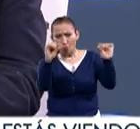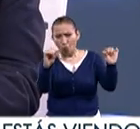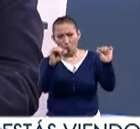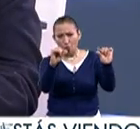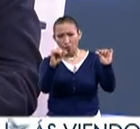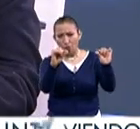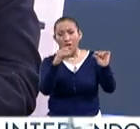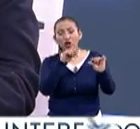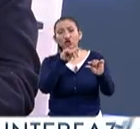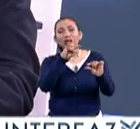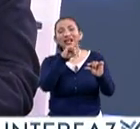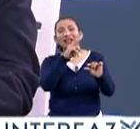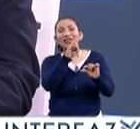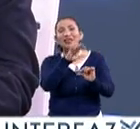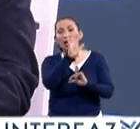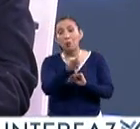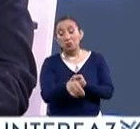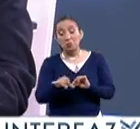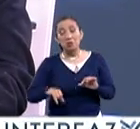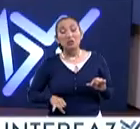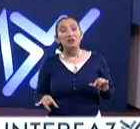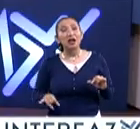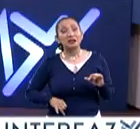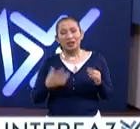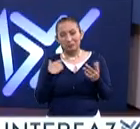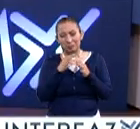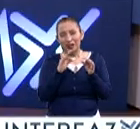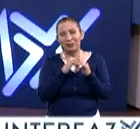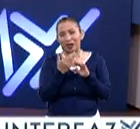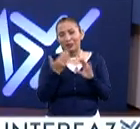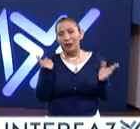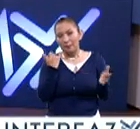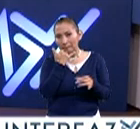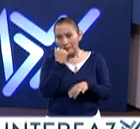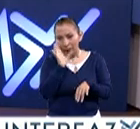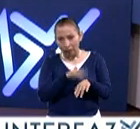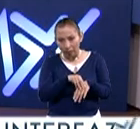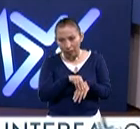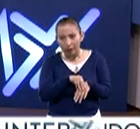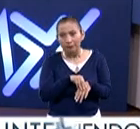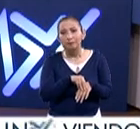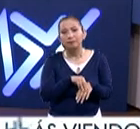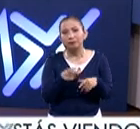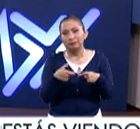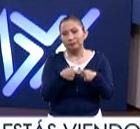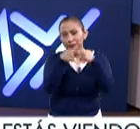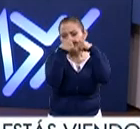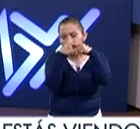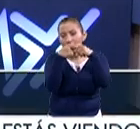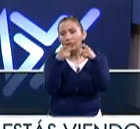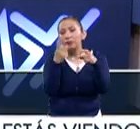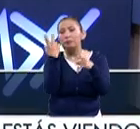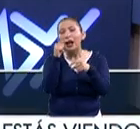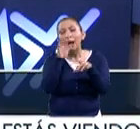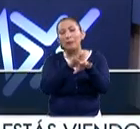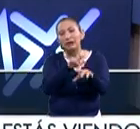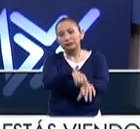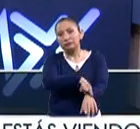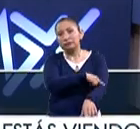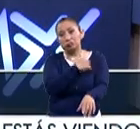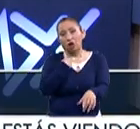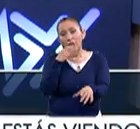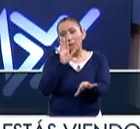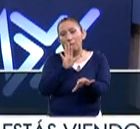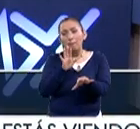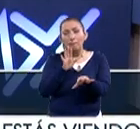delgado, Nostalgia de la Muerte. Sí, pues interesantísimo lo que estamos platicando, Javier. Permítenos ir a hacer una breve pausa para seguir hablando. Pues yo